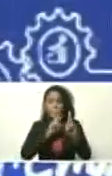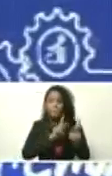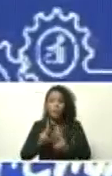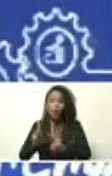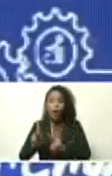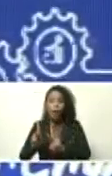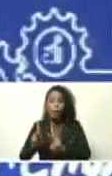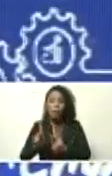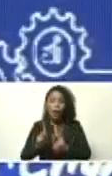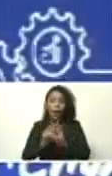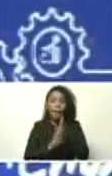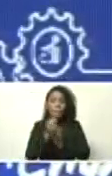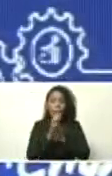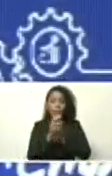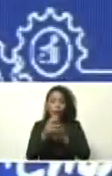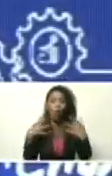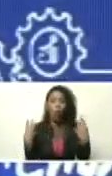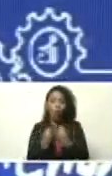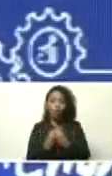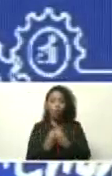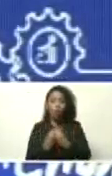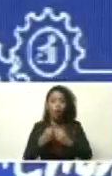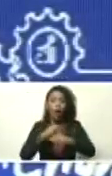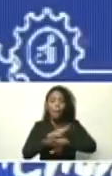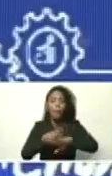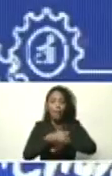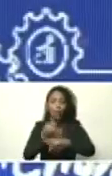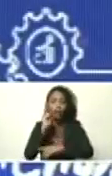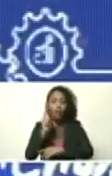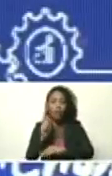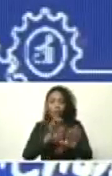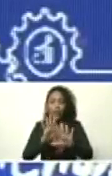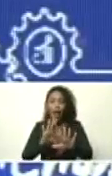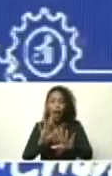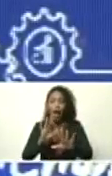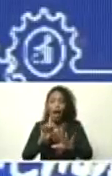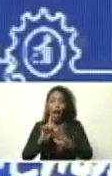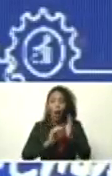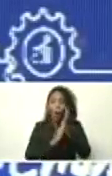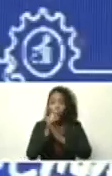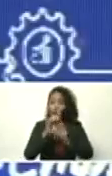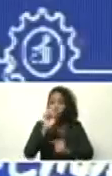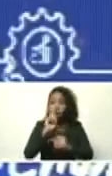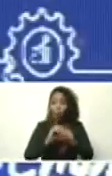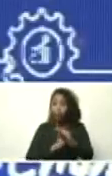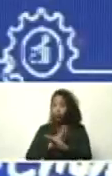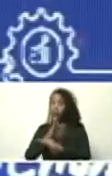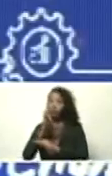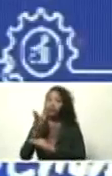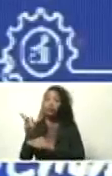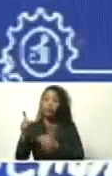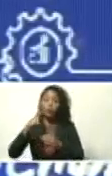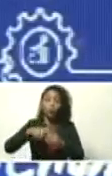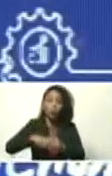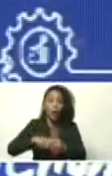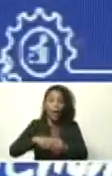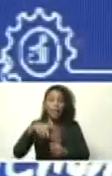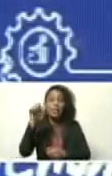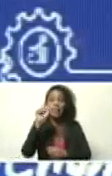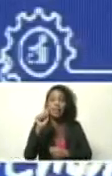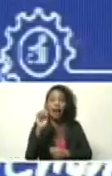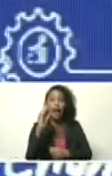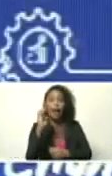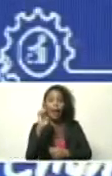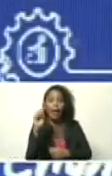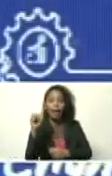un registro que está en el Ministerio de Finanzas. Ya los emprendedores no tienen que ir al registro del SAREN, que se regula y se rige por